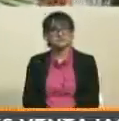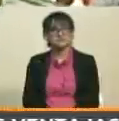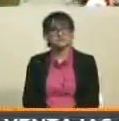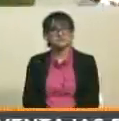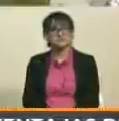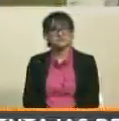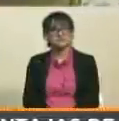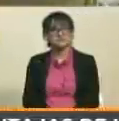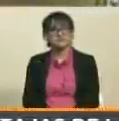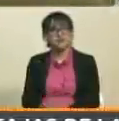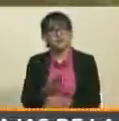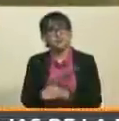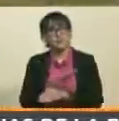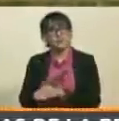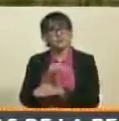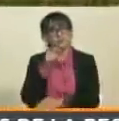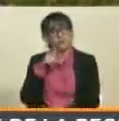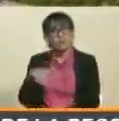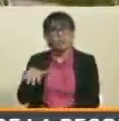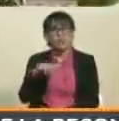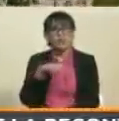La protección del pueblo, la paz.